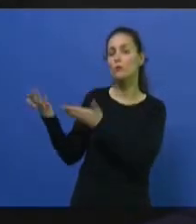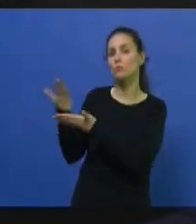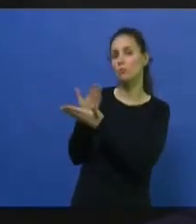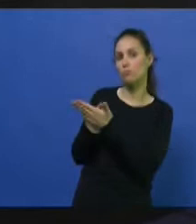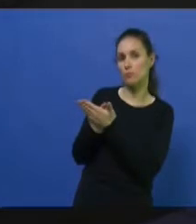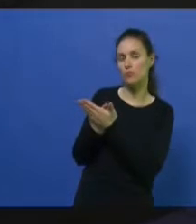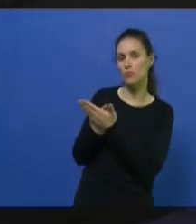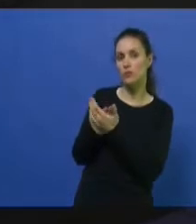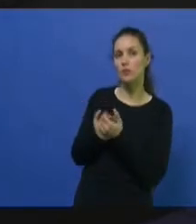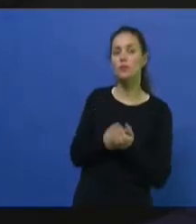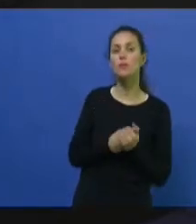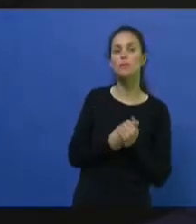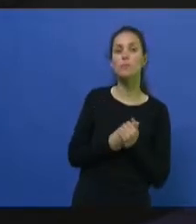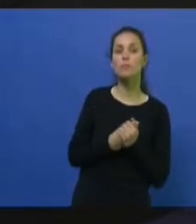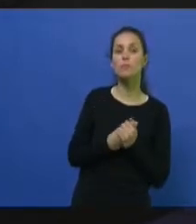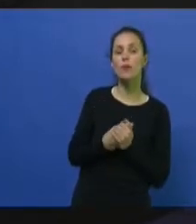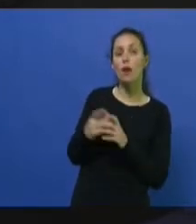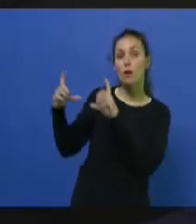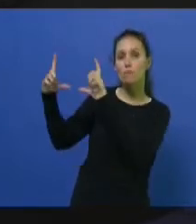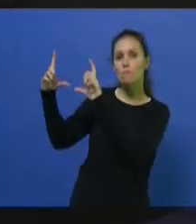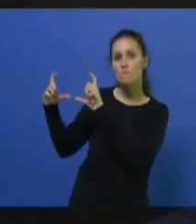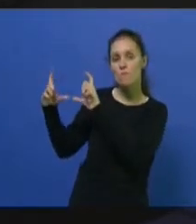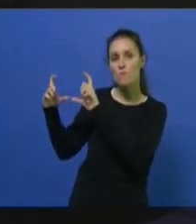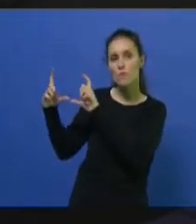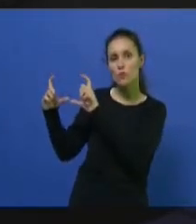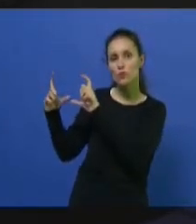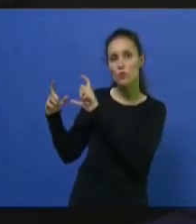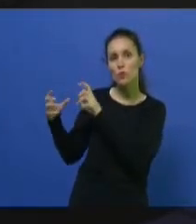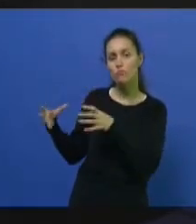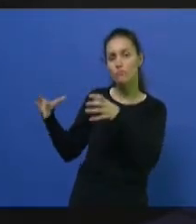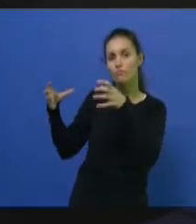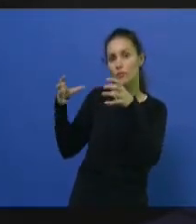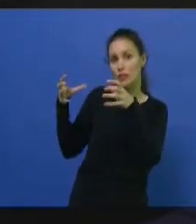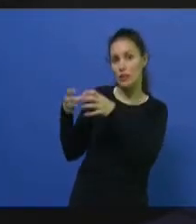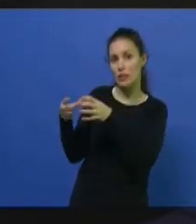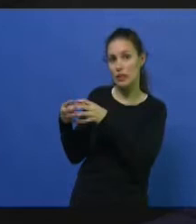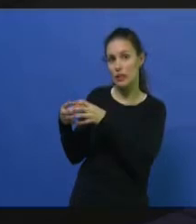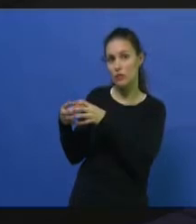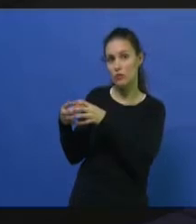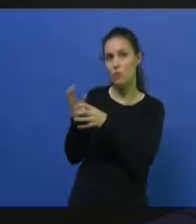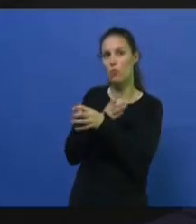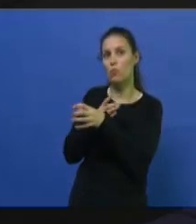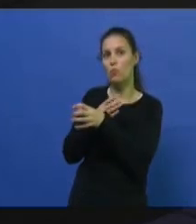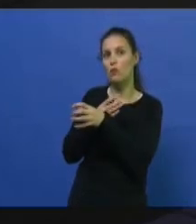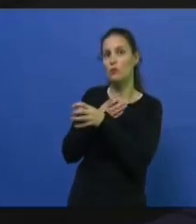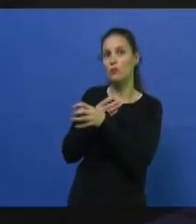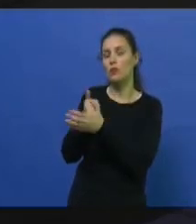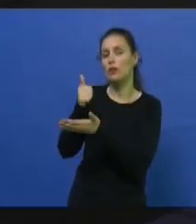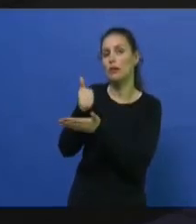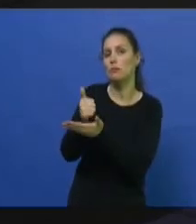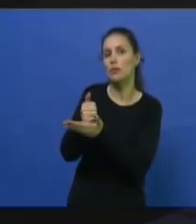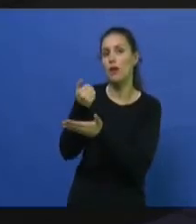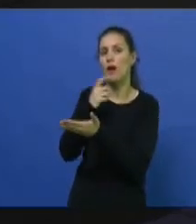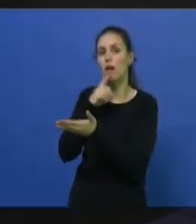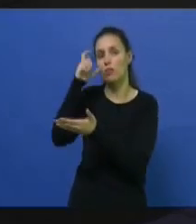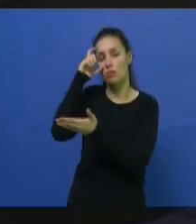sí. Mati y no la quiero hacer tan sí. larga. La foto de con quién se reunieron hoy los dirigentes de ATE. Si no la tenemos, no importa, pero le cuento.